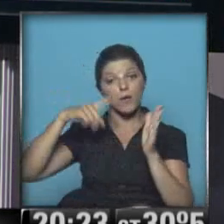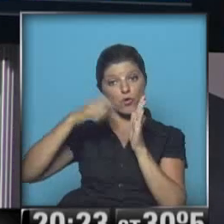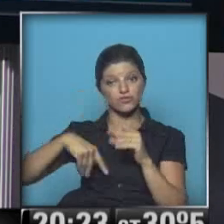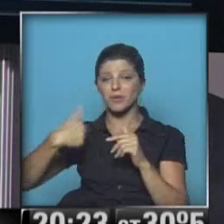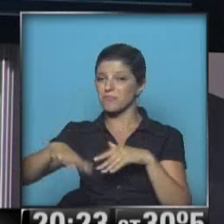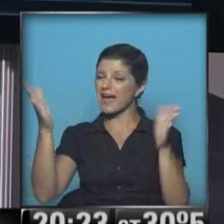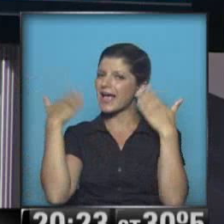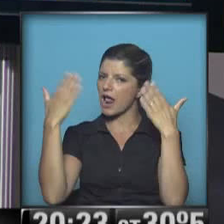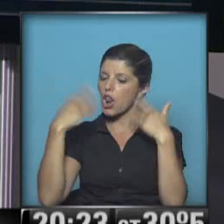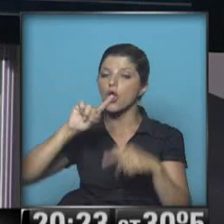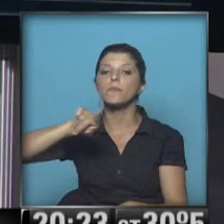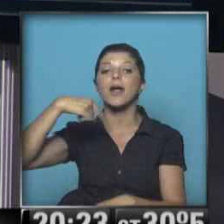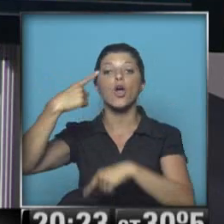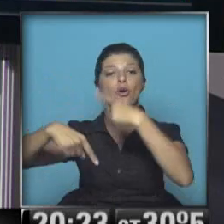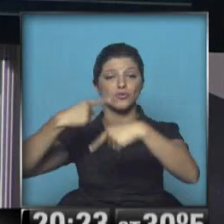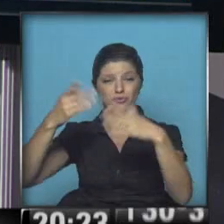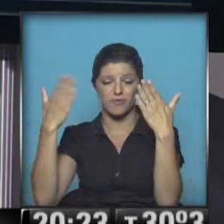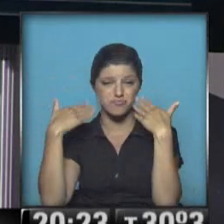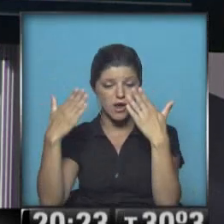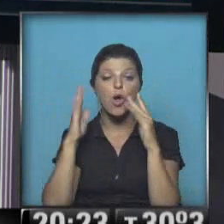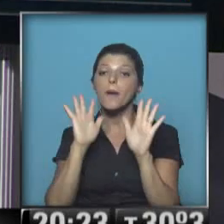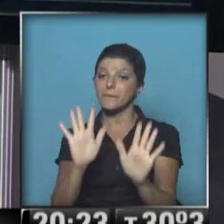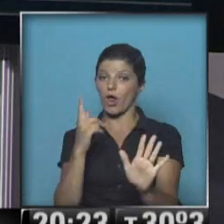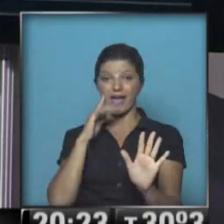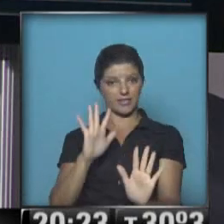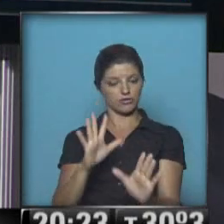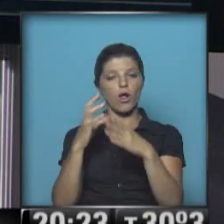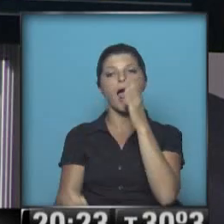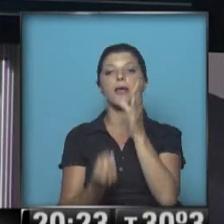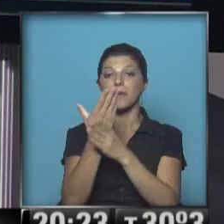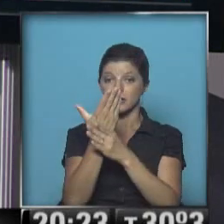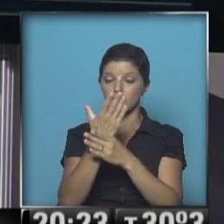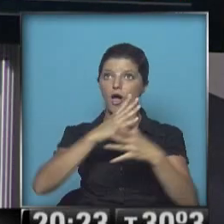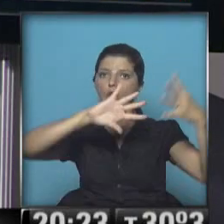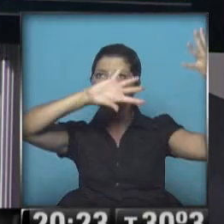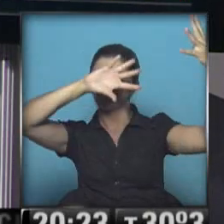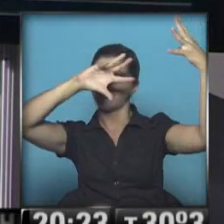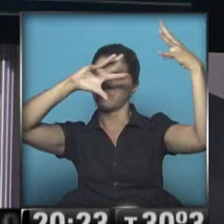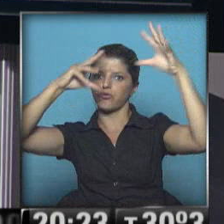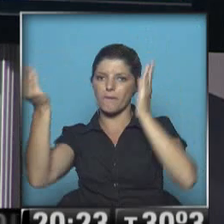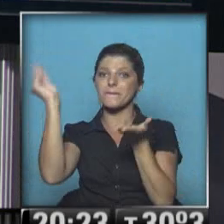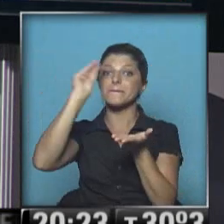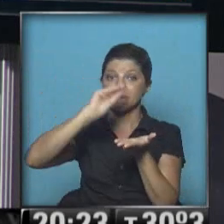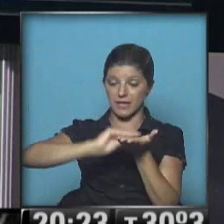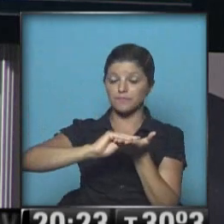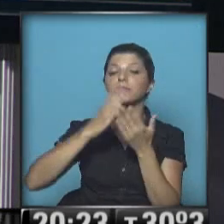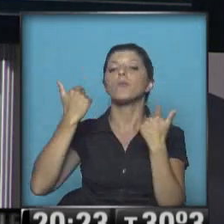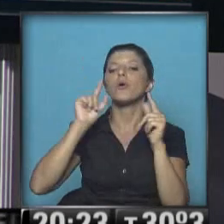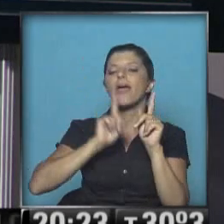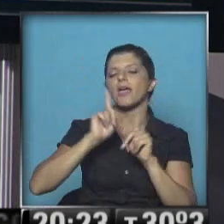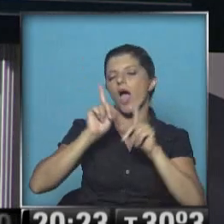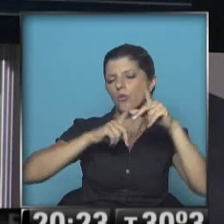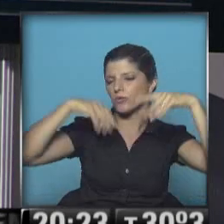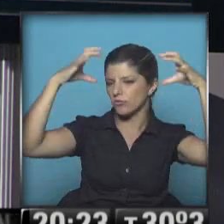calurosa Mañana continuará el tiempo caluroso pero atención que durante la mañana un aumento de nubosidad por la mañana hay una baja probabilidad de